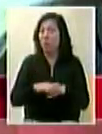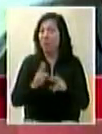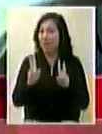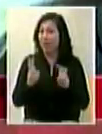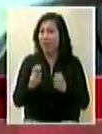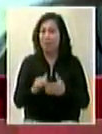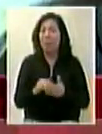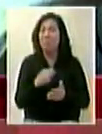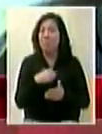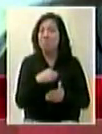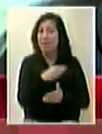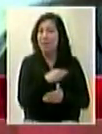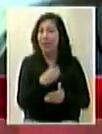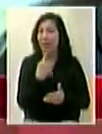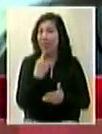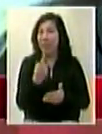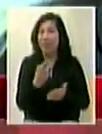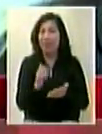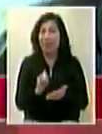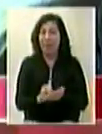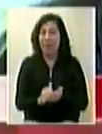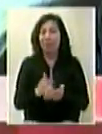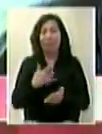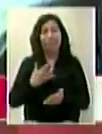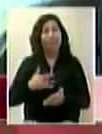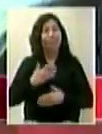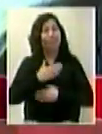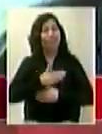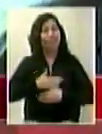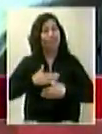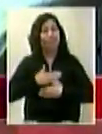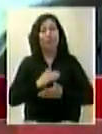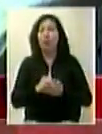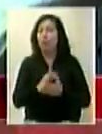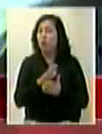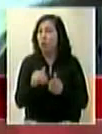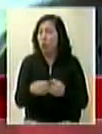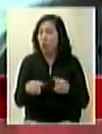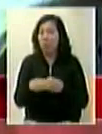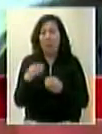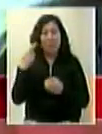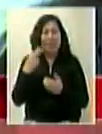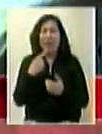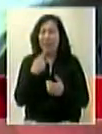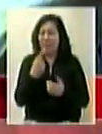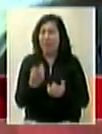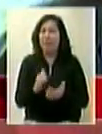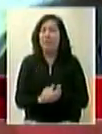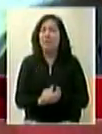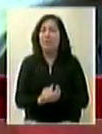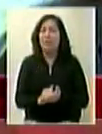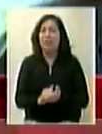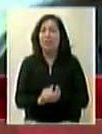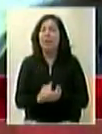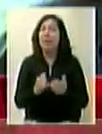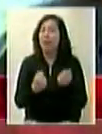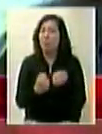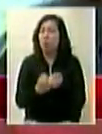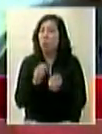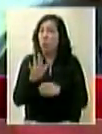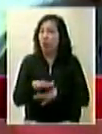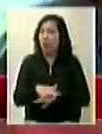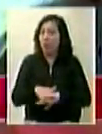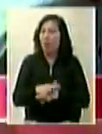Yo solamente, ministra, decirle que nos sentimos satisfechos de toda la bancada nacionalista, y también lo han dicho, una bancada que apoya en su